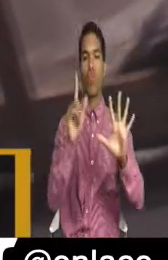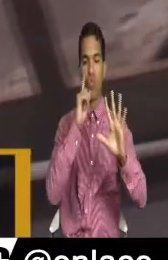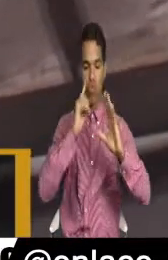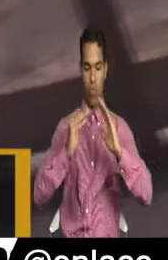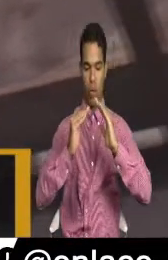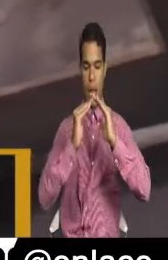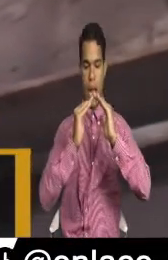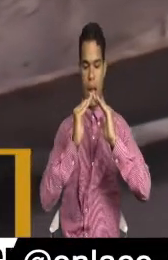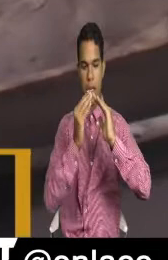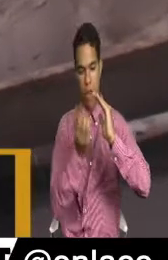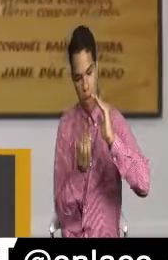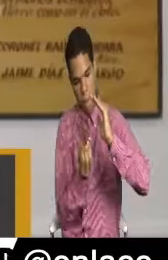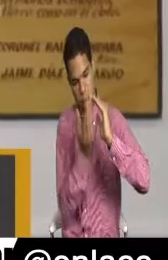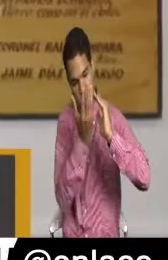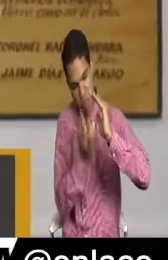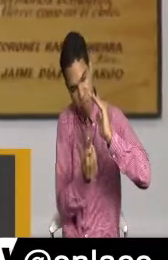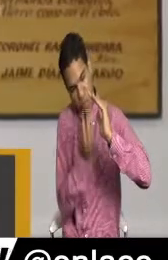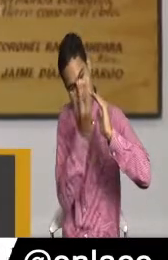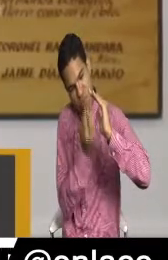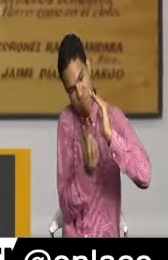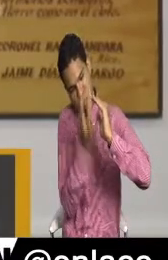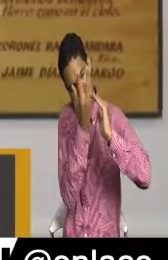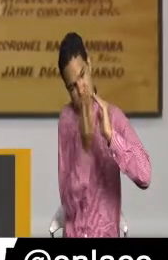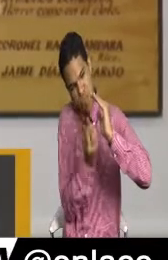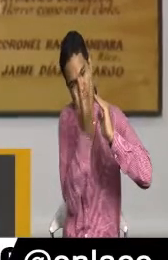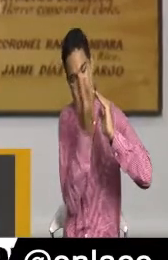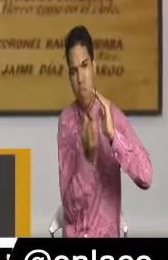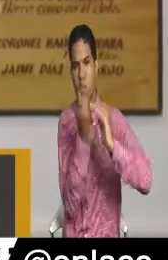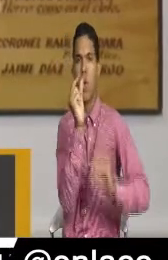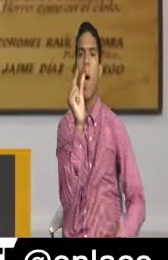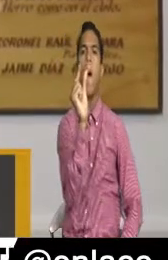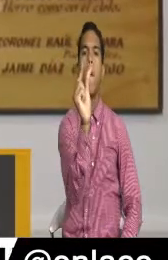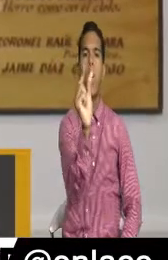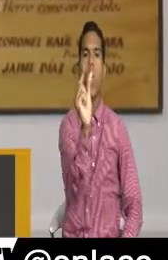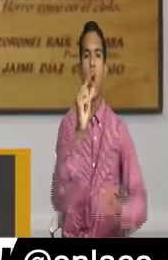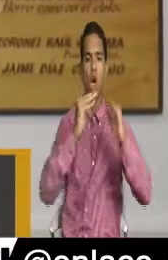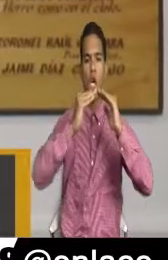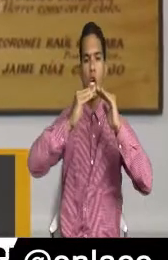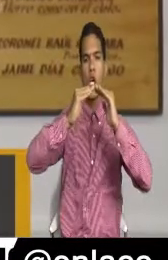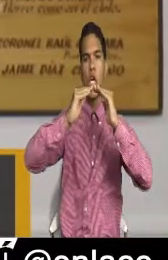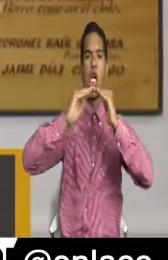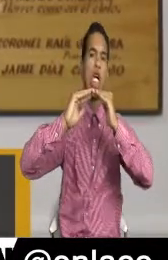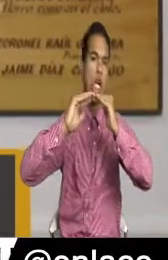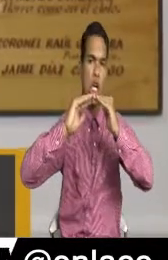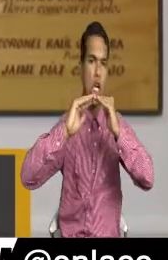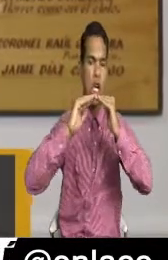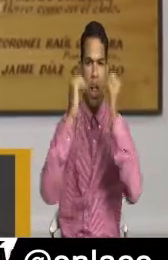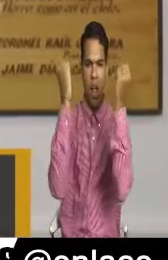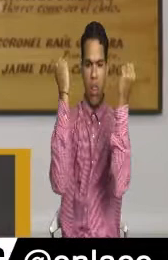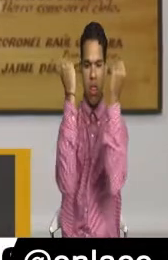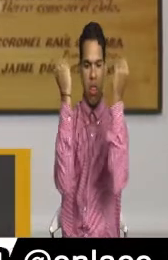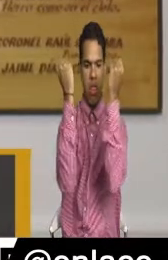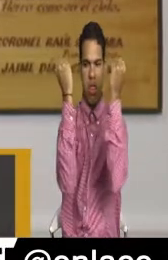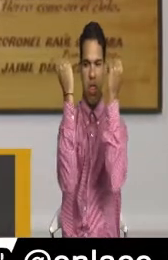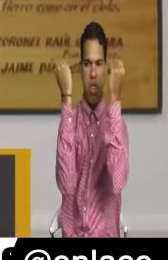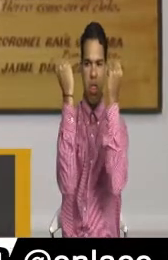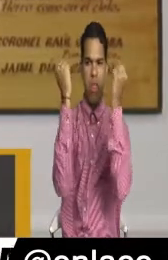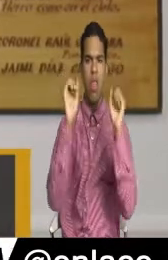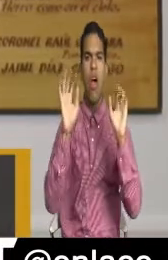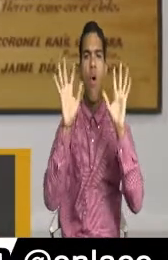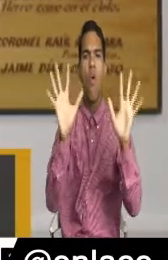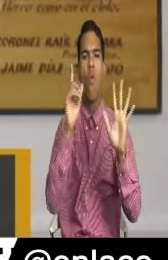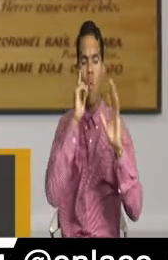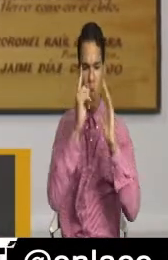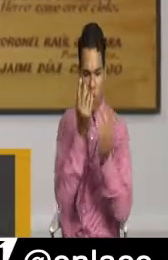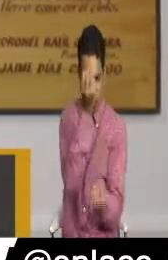de la segunda planta de la casa. No, cuando nosotros llegamos ya el fuego había debilitado la estructura del techo, la cual fue consumida por las